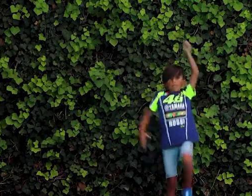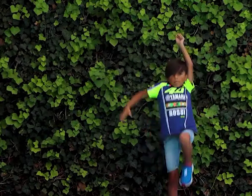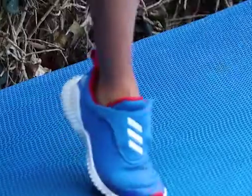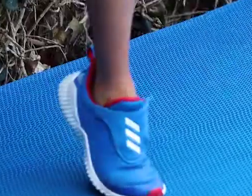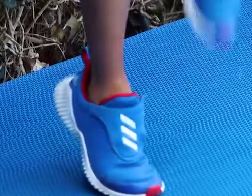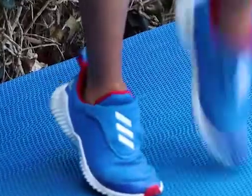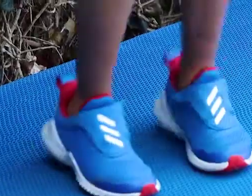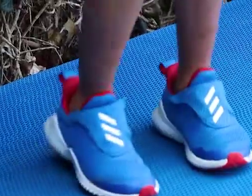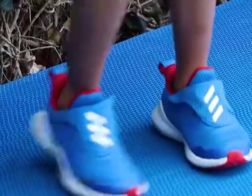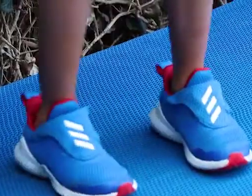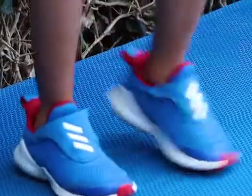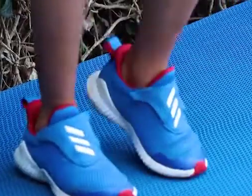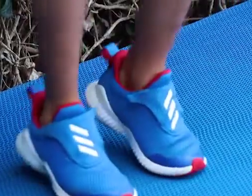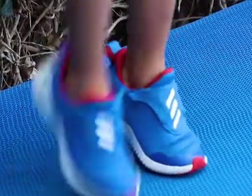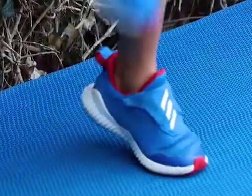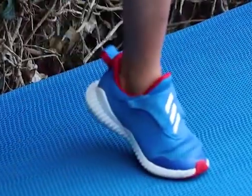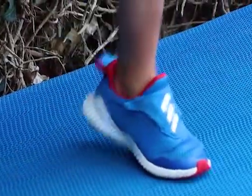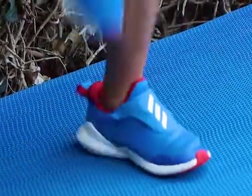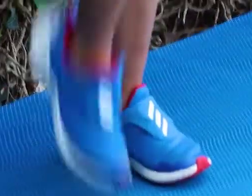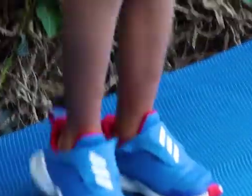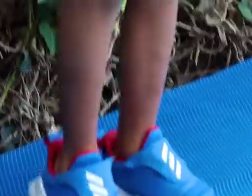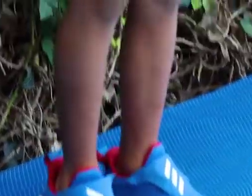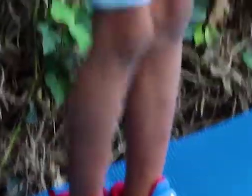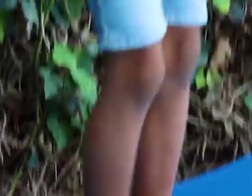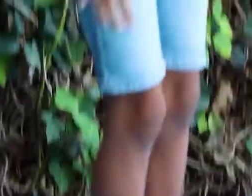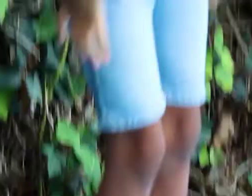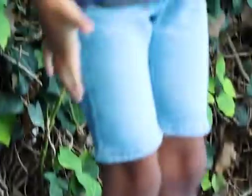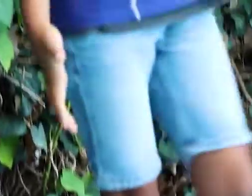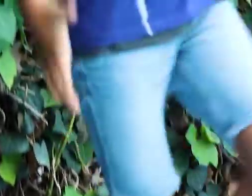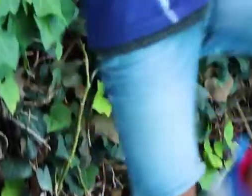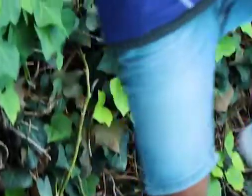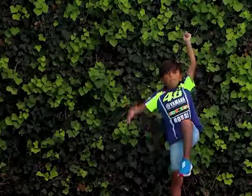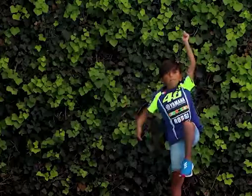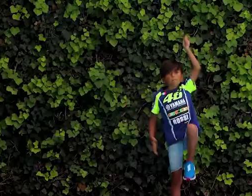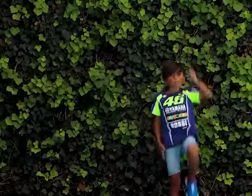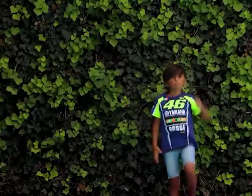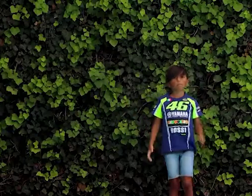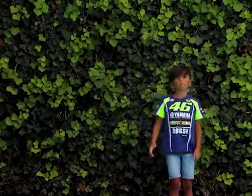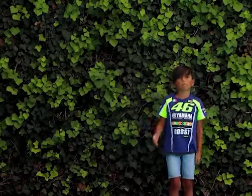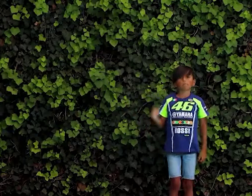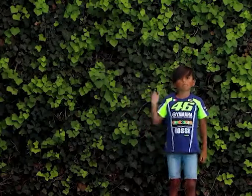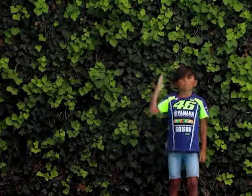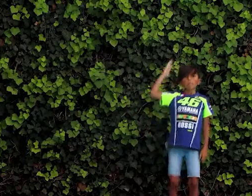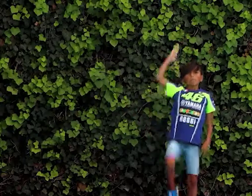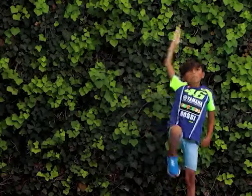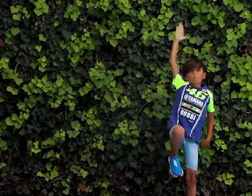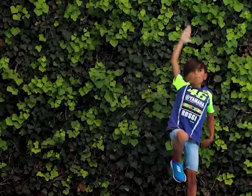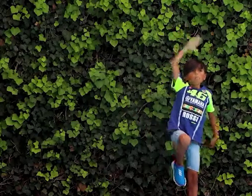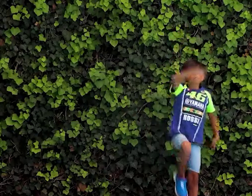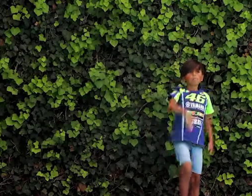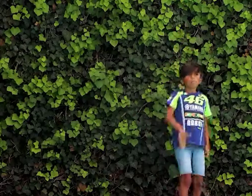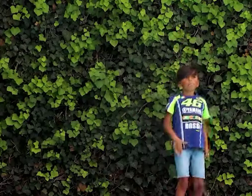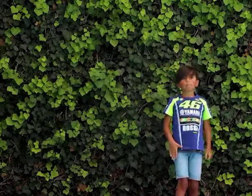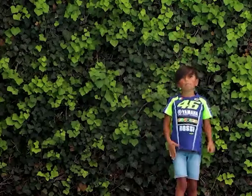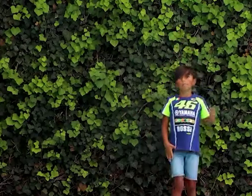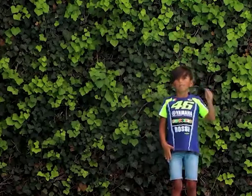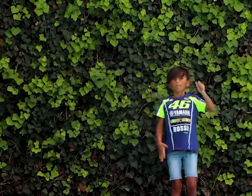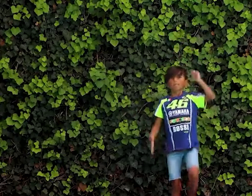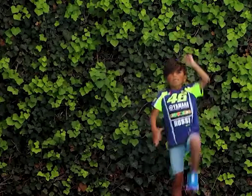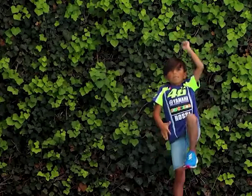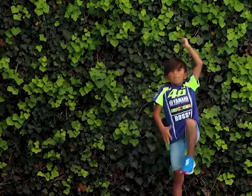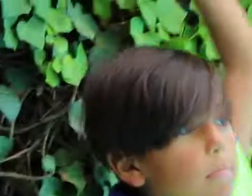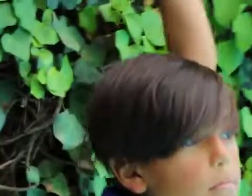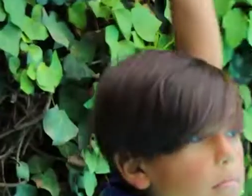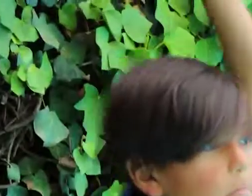Hago un poco más despacio para que puedas levantar rodilla y mano al mismo tiempo, elevando el talón del